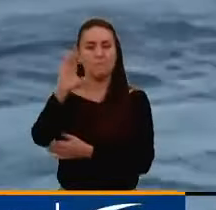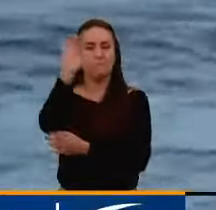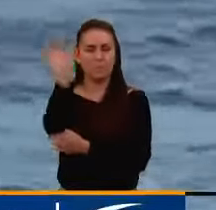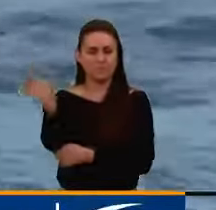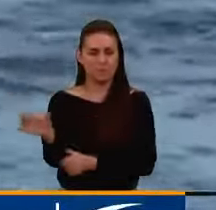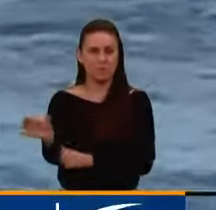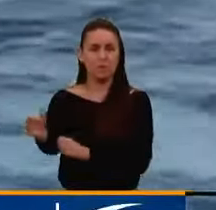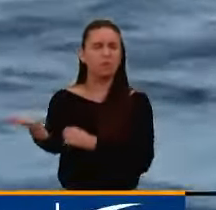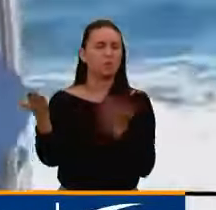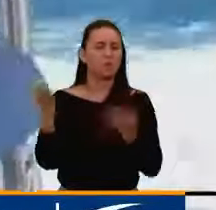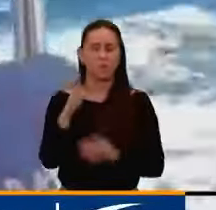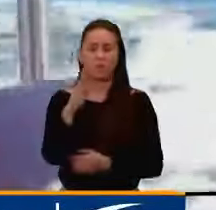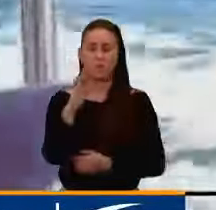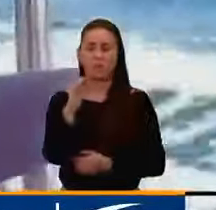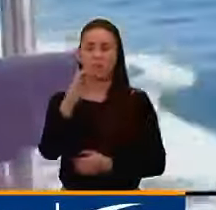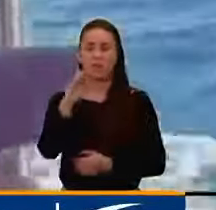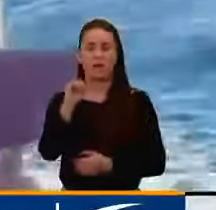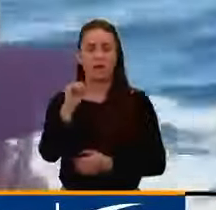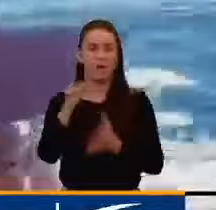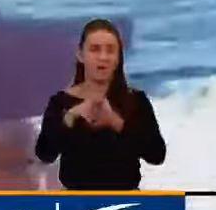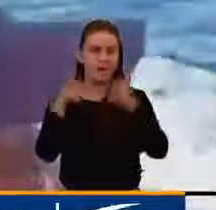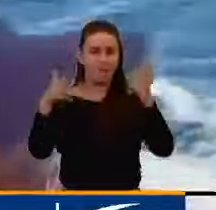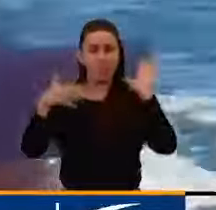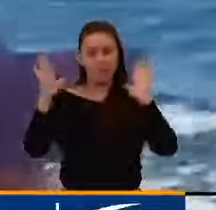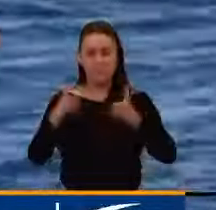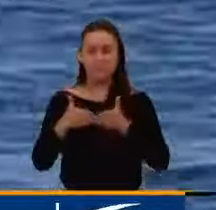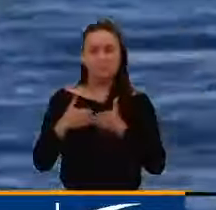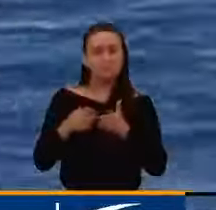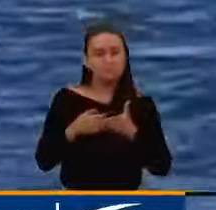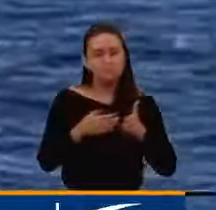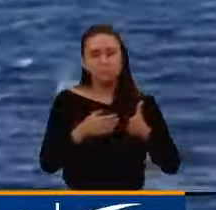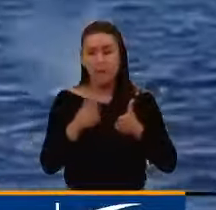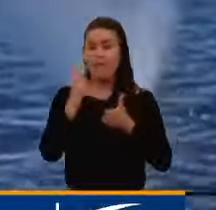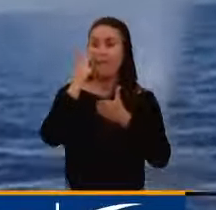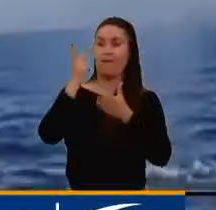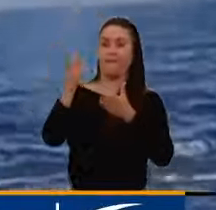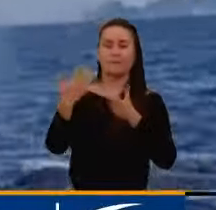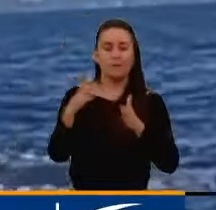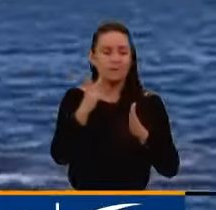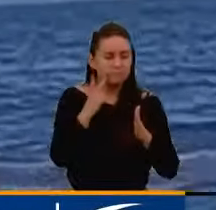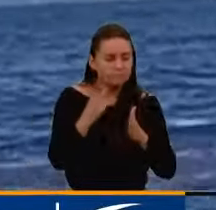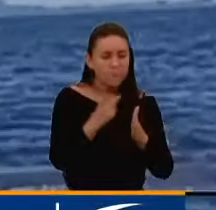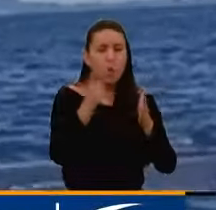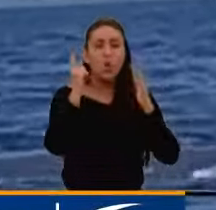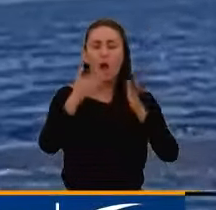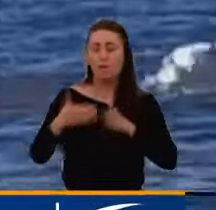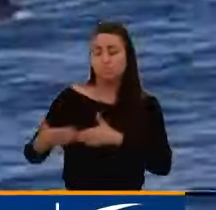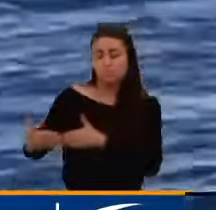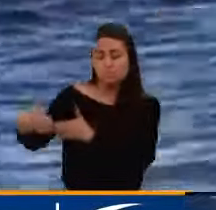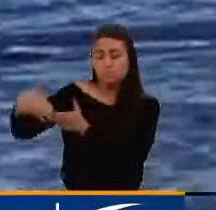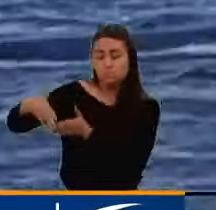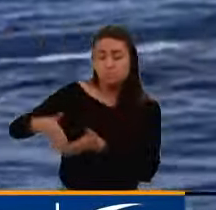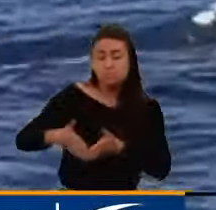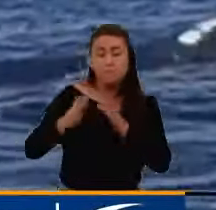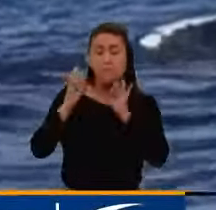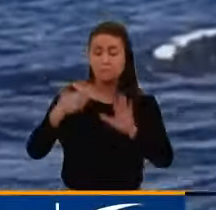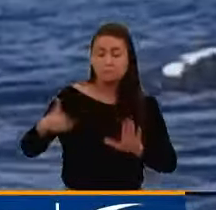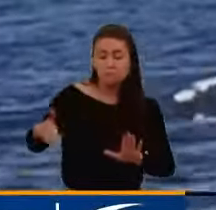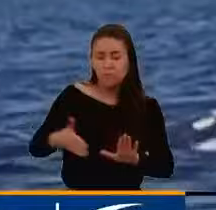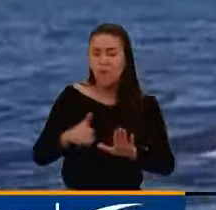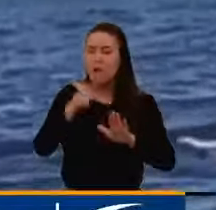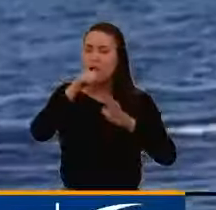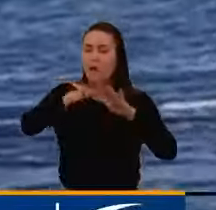Grande para poder ver estas gigantes de los mares que han recorrido más de 8.000 millas náuticas buscando la calidez de estas aguas.